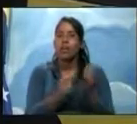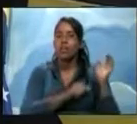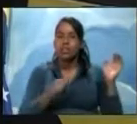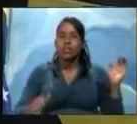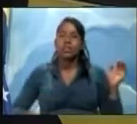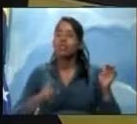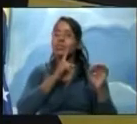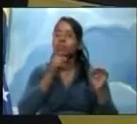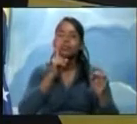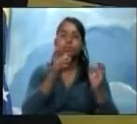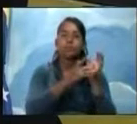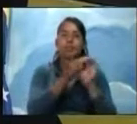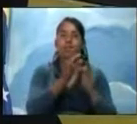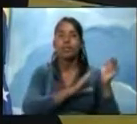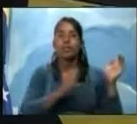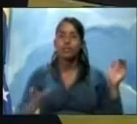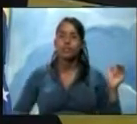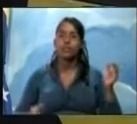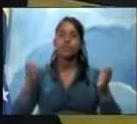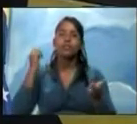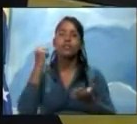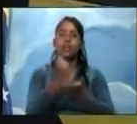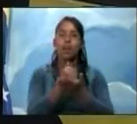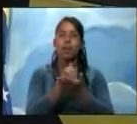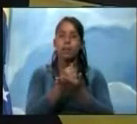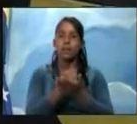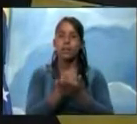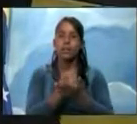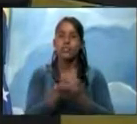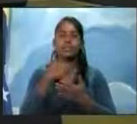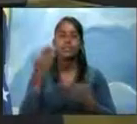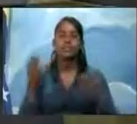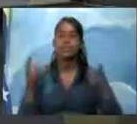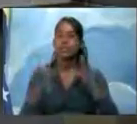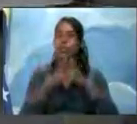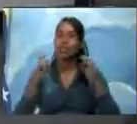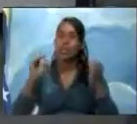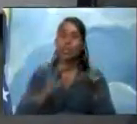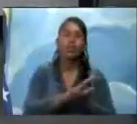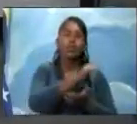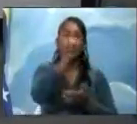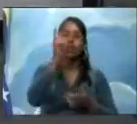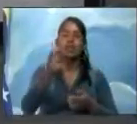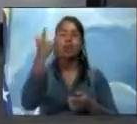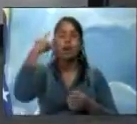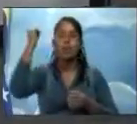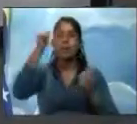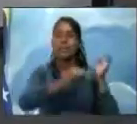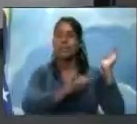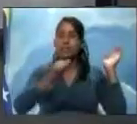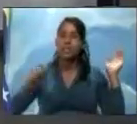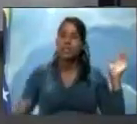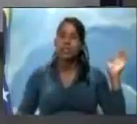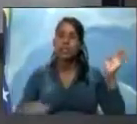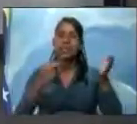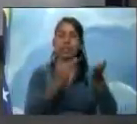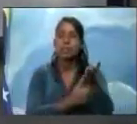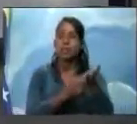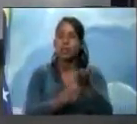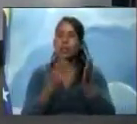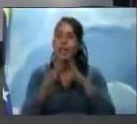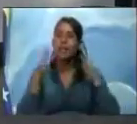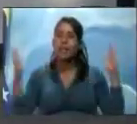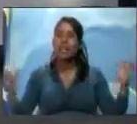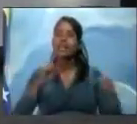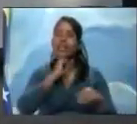el nombre de Jesús, amén y amén. Que toda la gloria sea para el Señor. Hermano, qué grande es